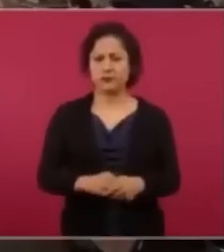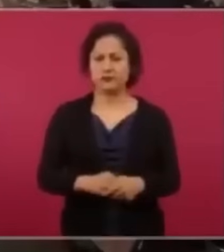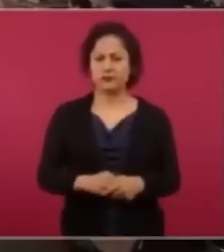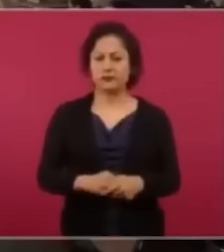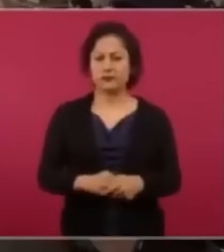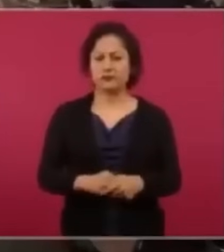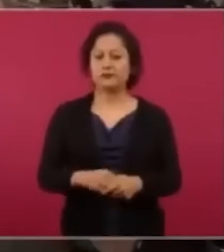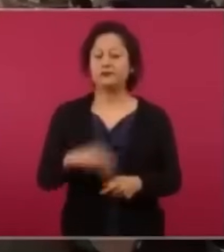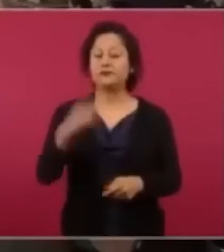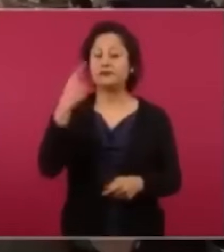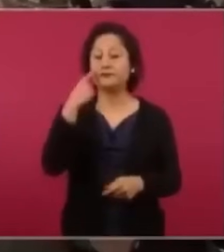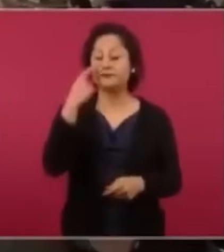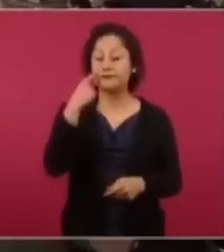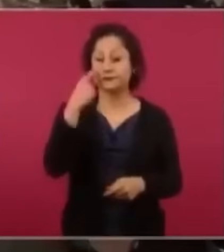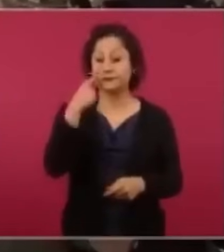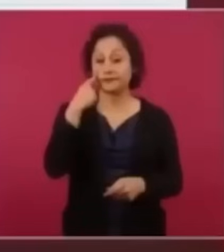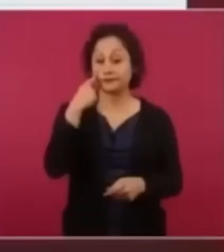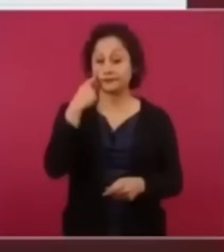Exactamente aquí,